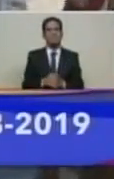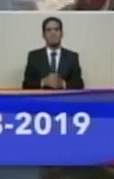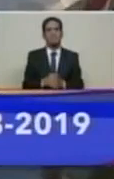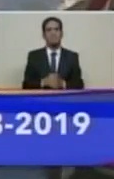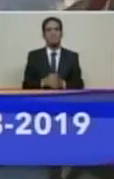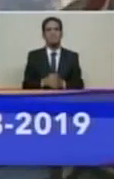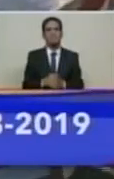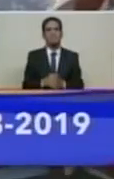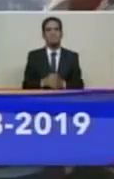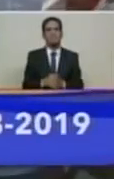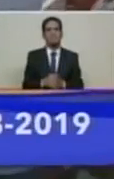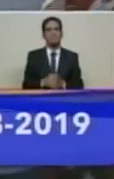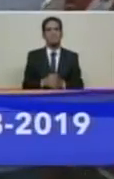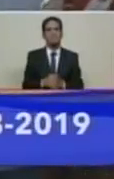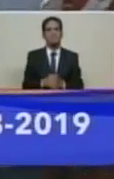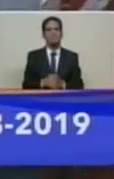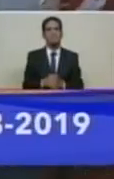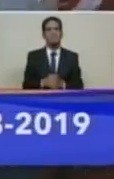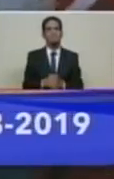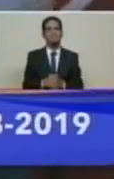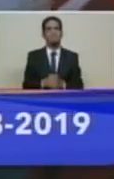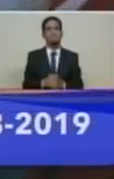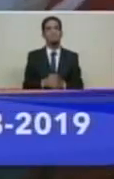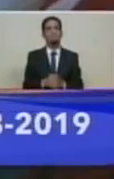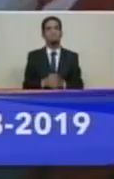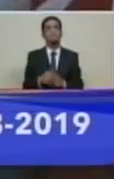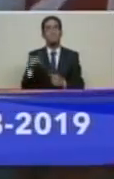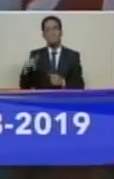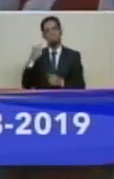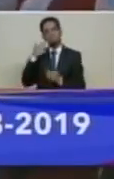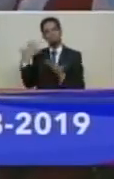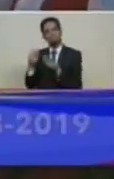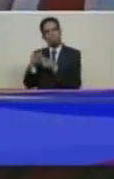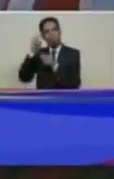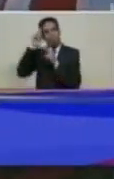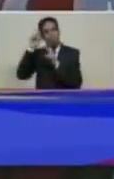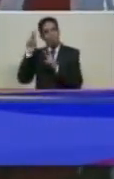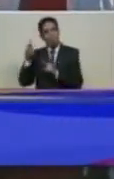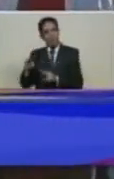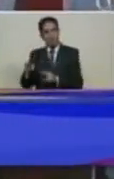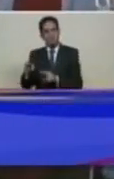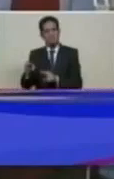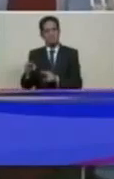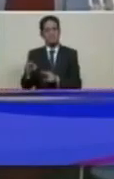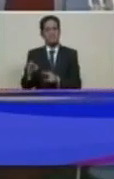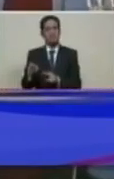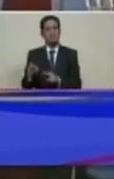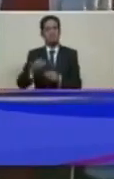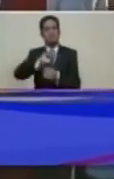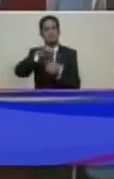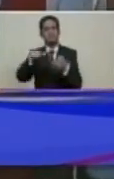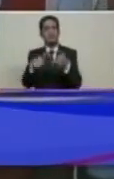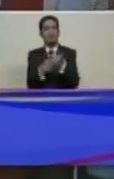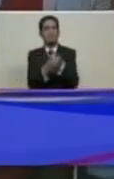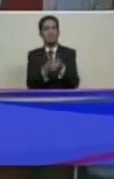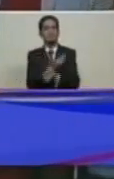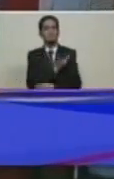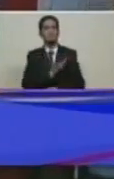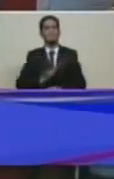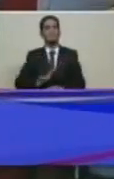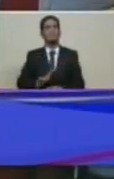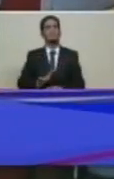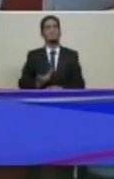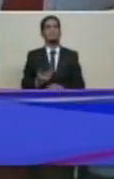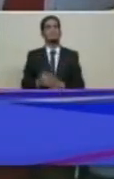Aquí está con nosotros, nos está honrando con su presencia, nuestra viceministra de Poder Popular para Educación, Gisela